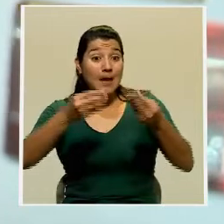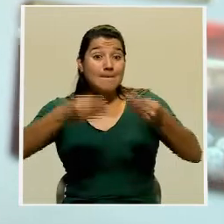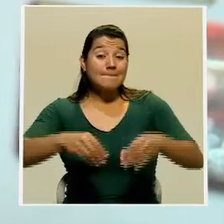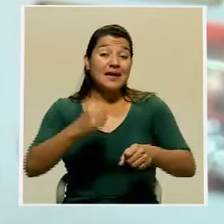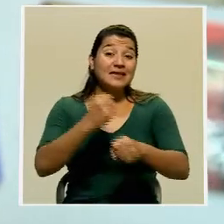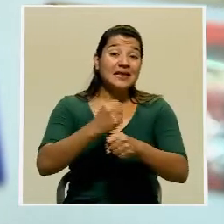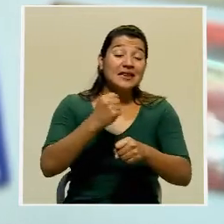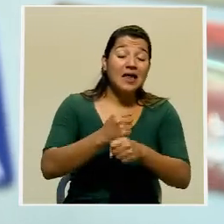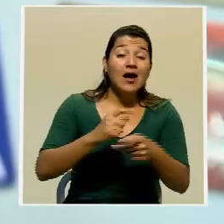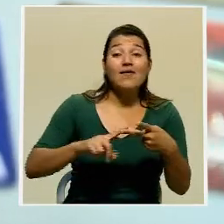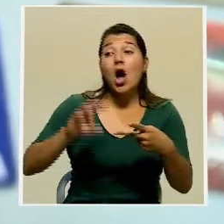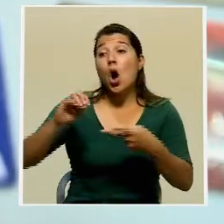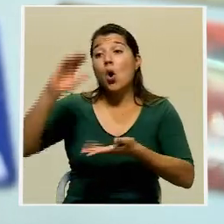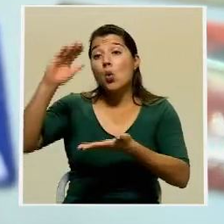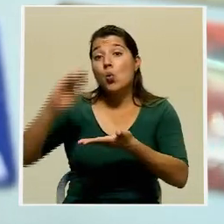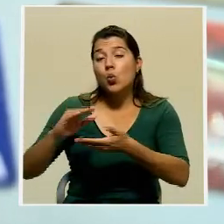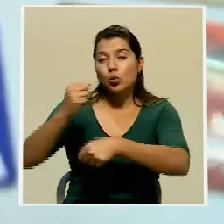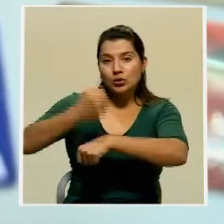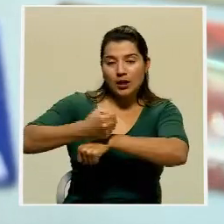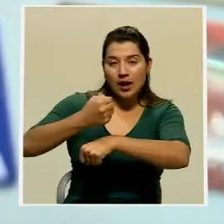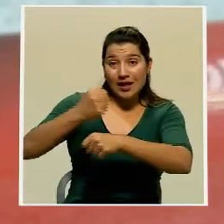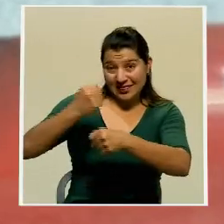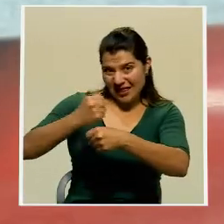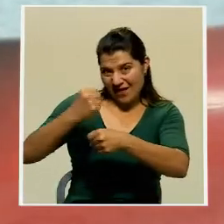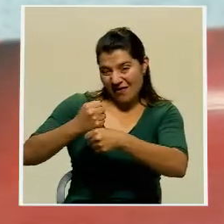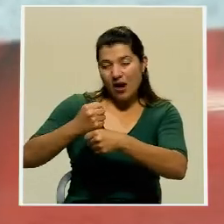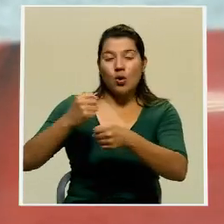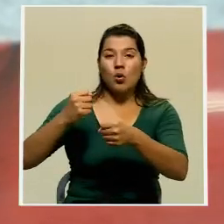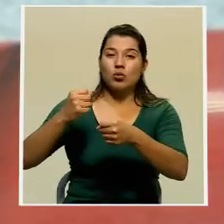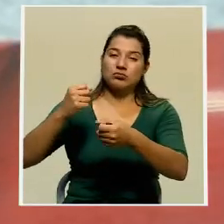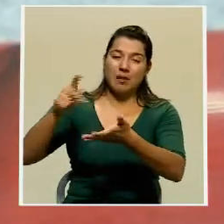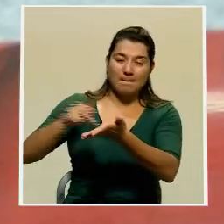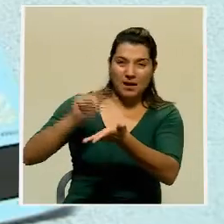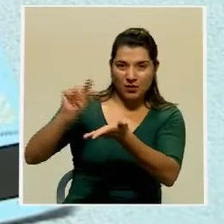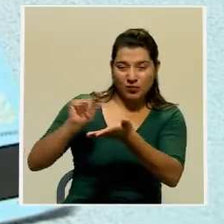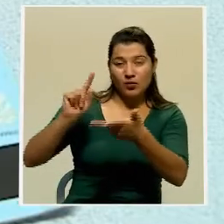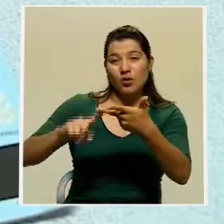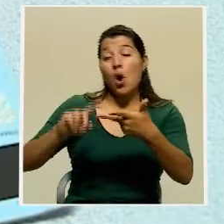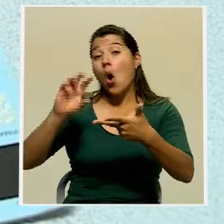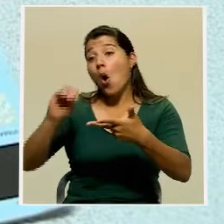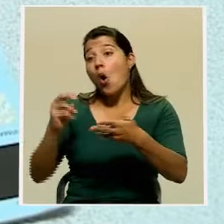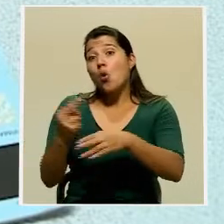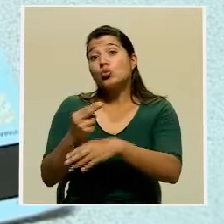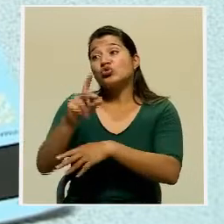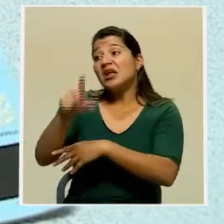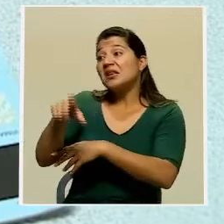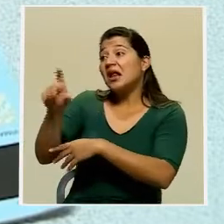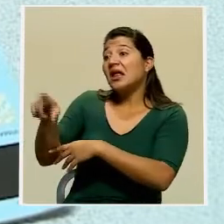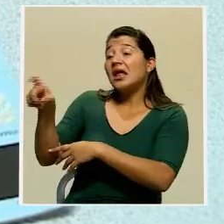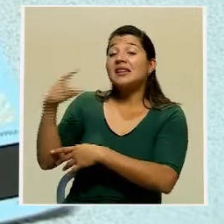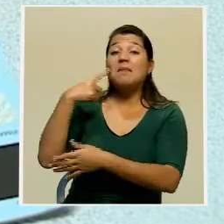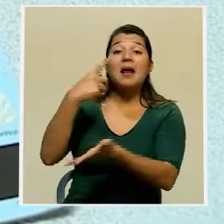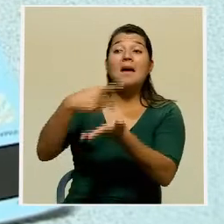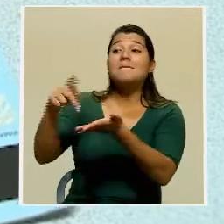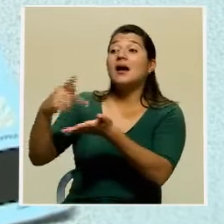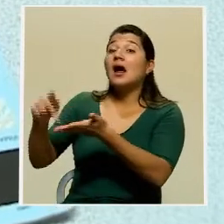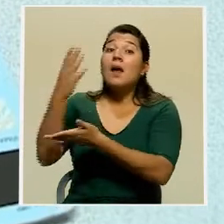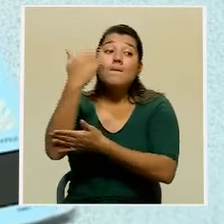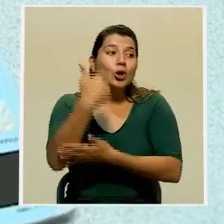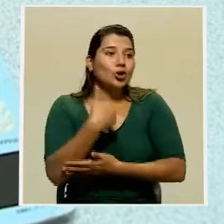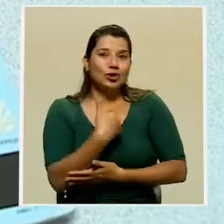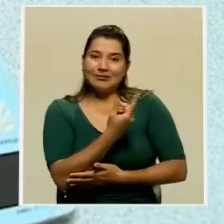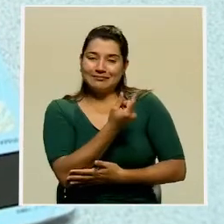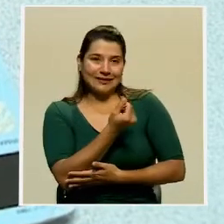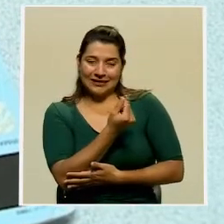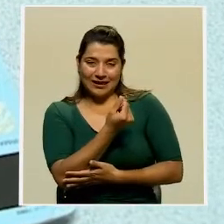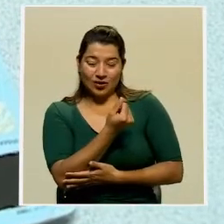salario, afectación en su propio negocio u empresa, o bien utilizar la tarjeta como medio de pago al no tener suficientes